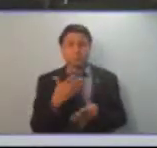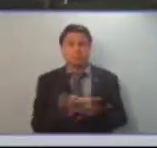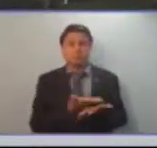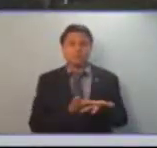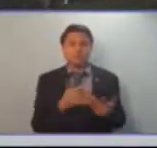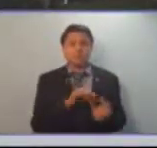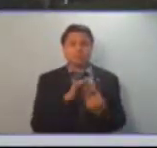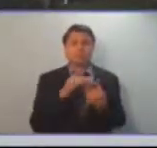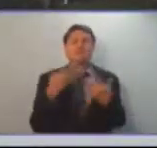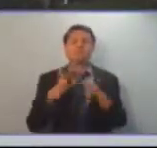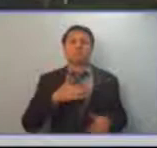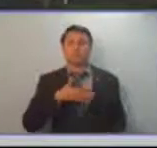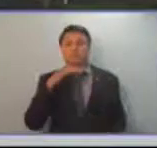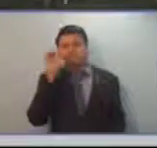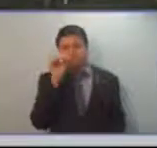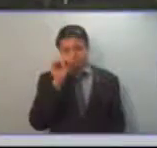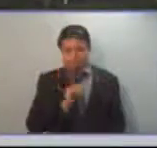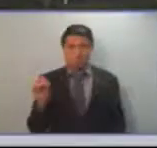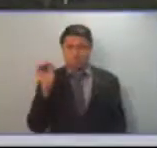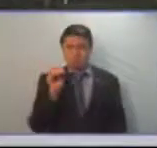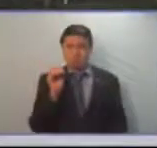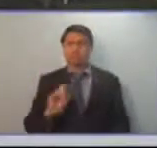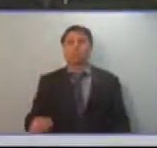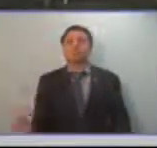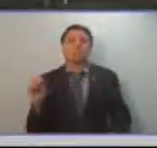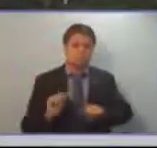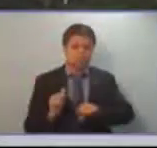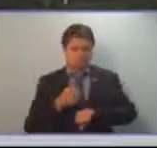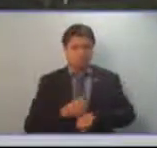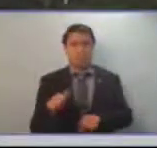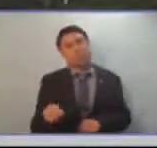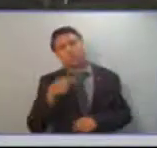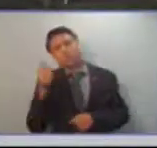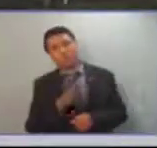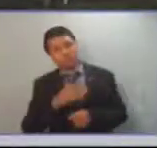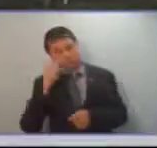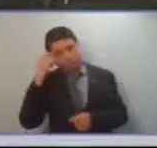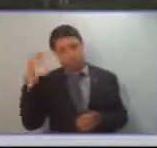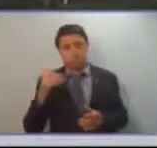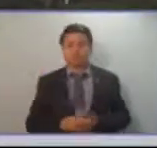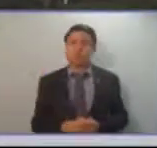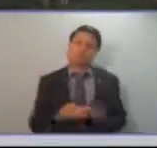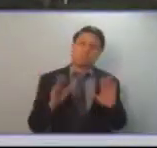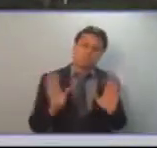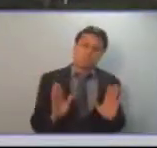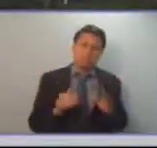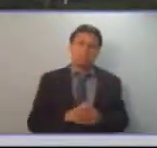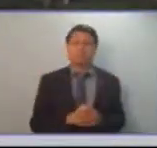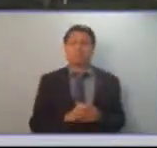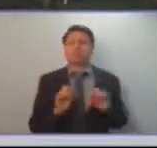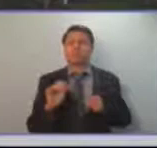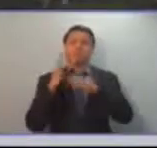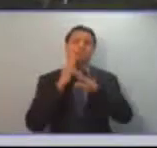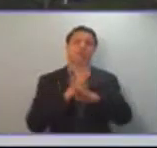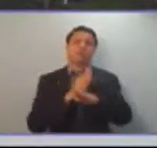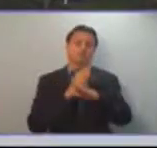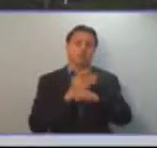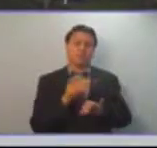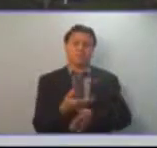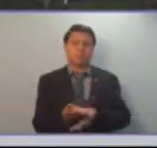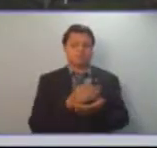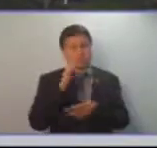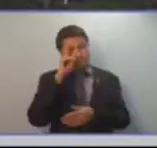existimos, tienen la posibilidad de crear otro partido y defender, plantear